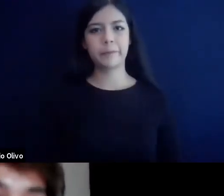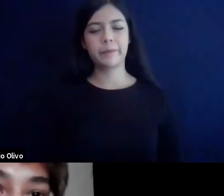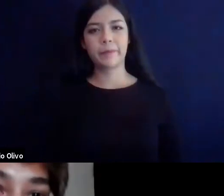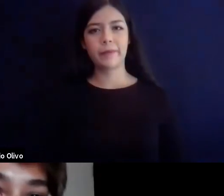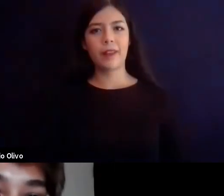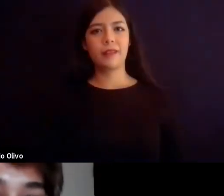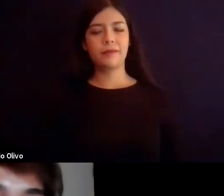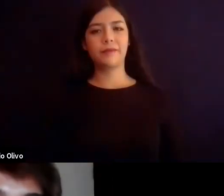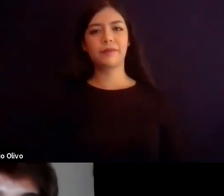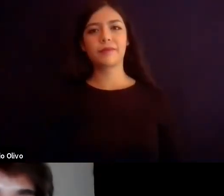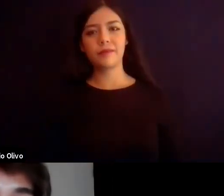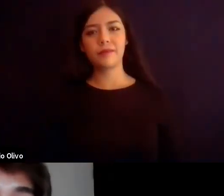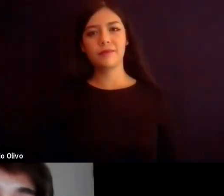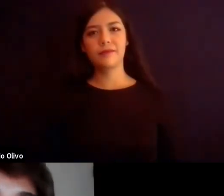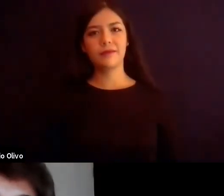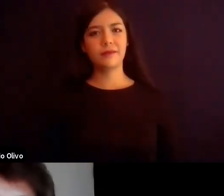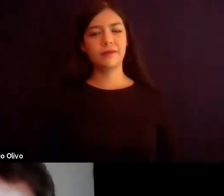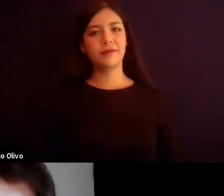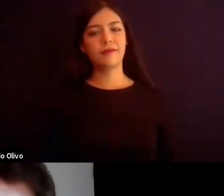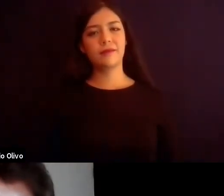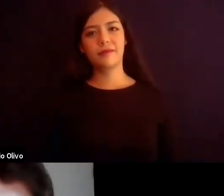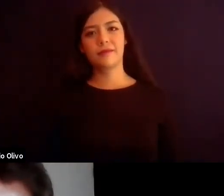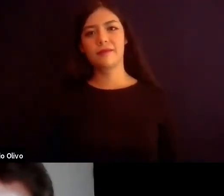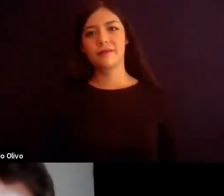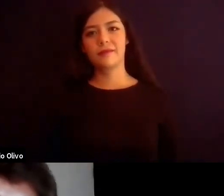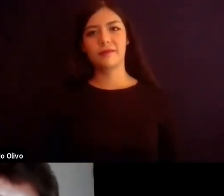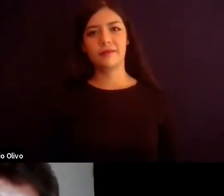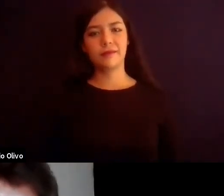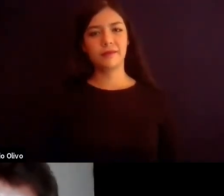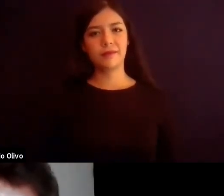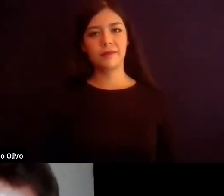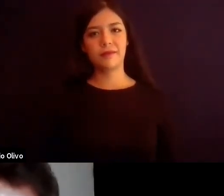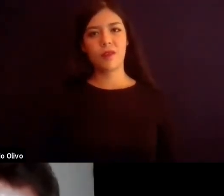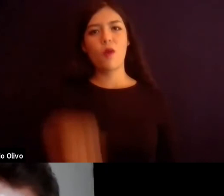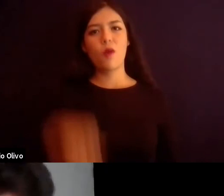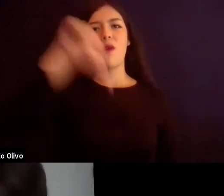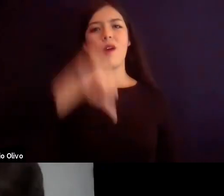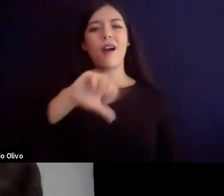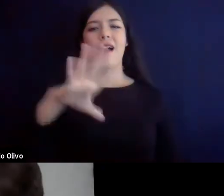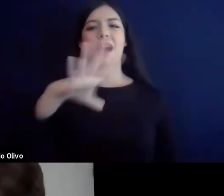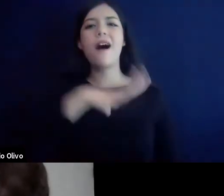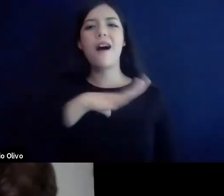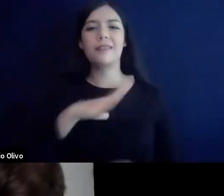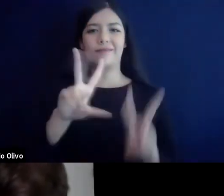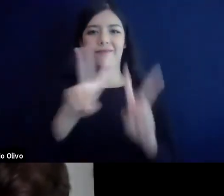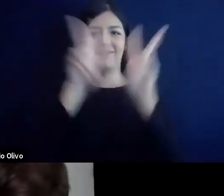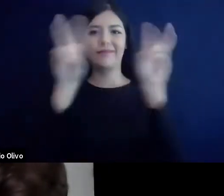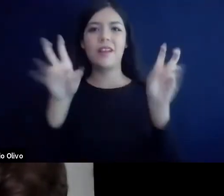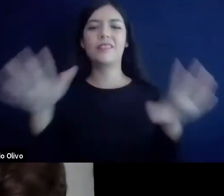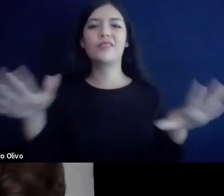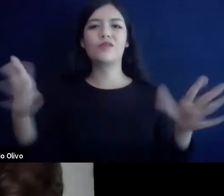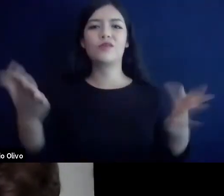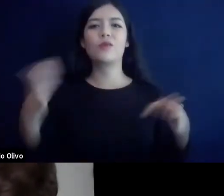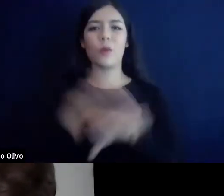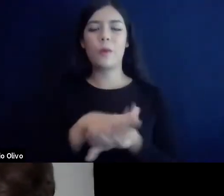Esta vez con el tema sobre el trabajar y el estudiar desde y para